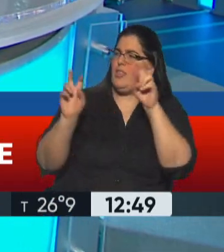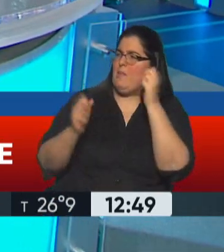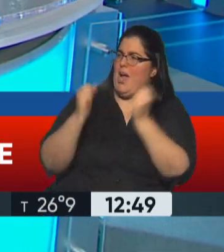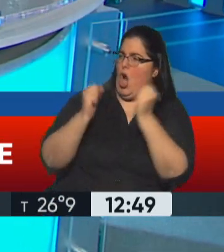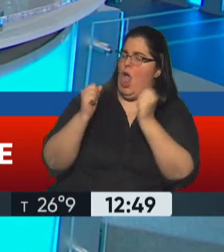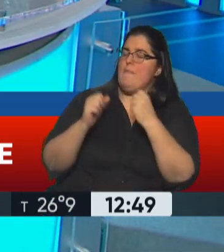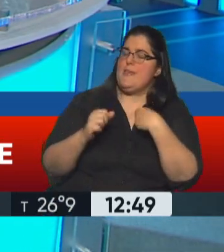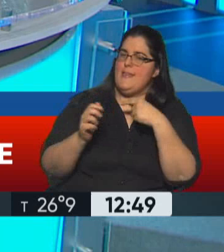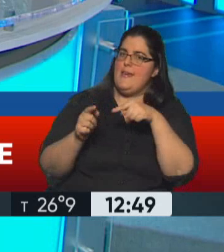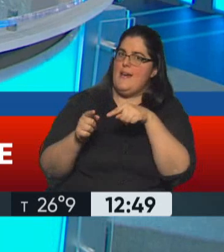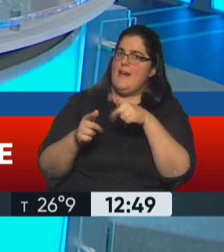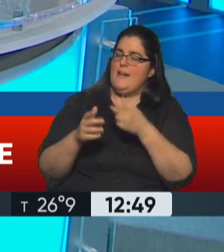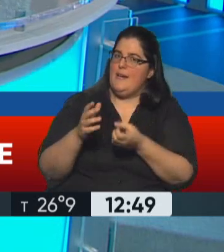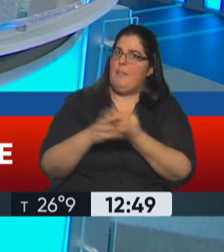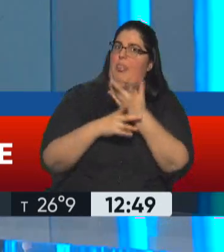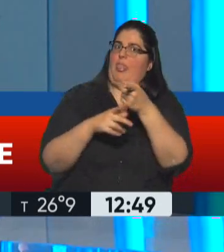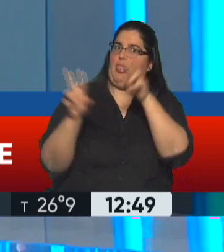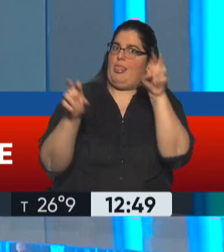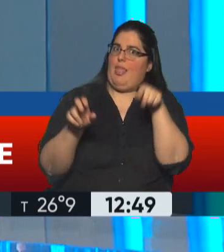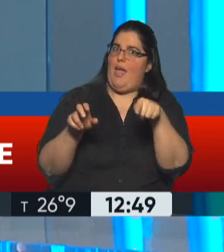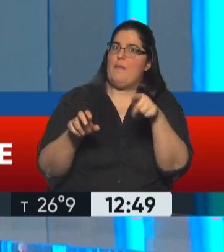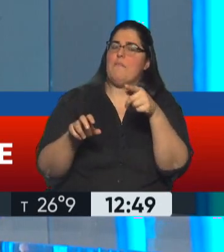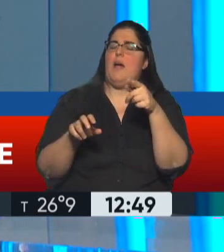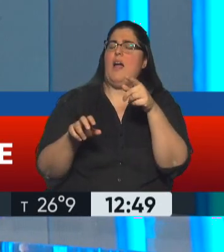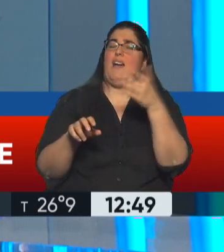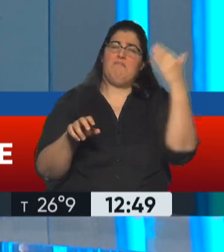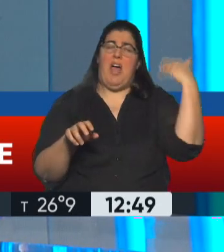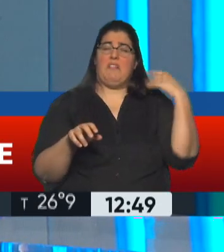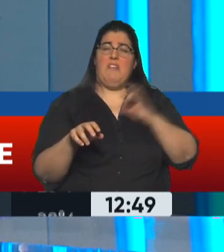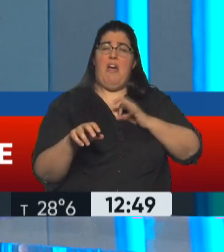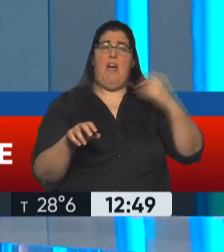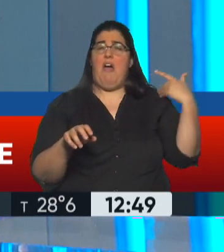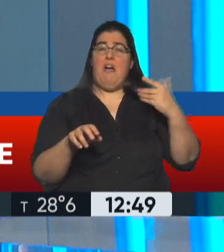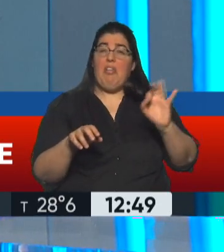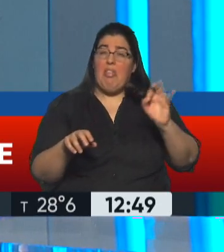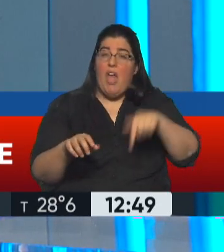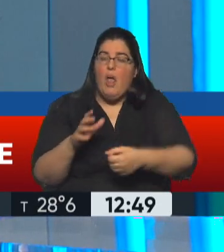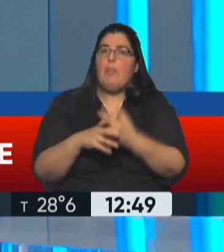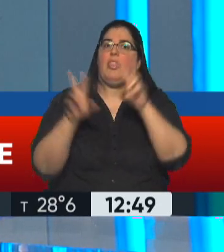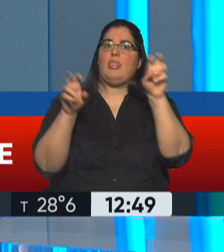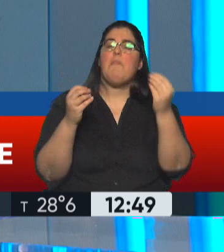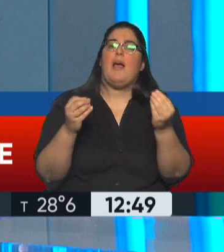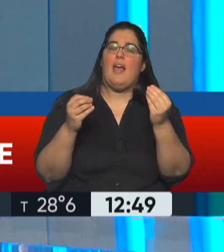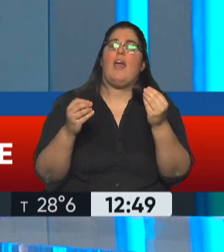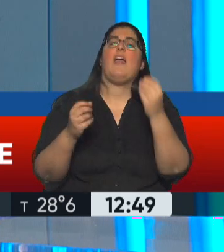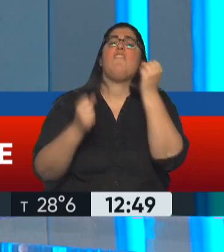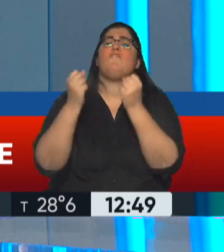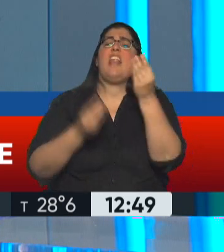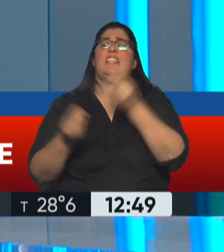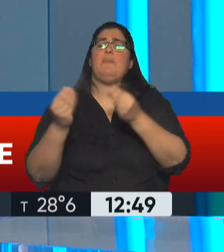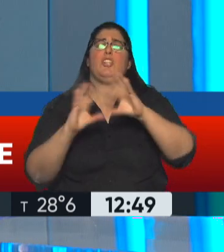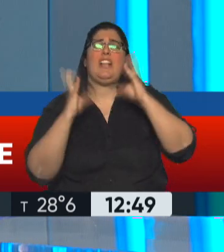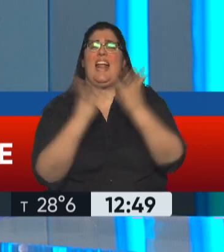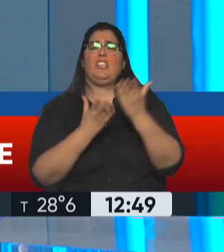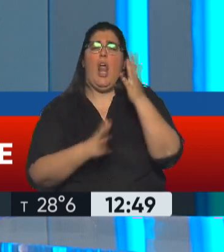que no era una cuestión que no aparecía tanto en los últimos años en este tipo de encuentros de asamblea, que es el tema del orden financiero internacional, el